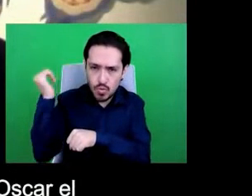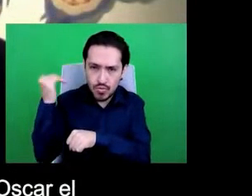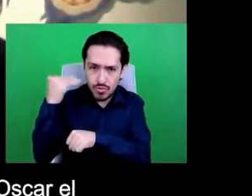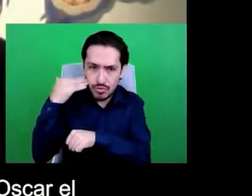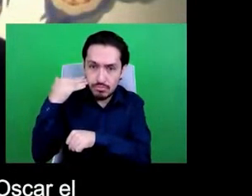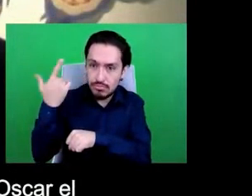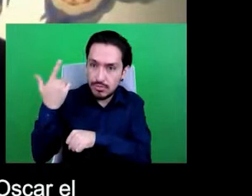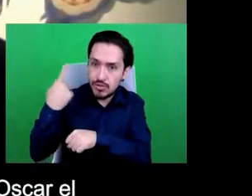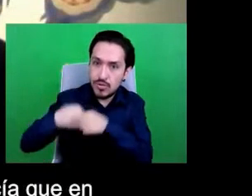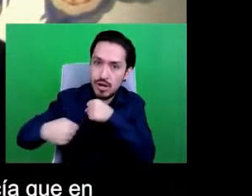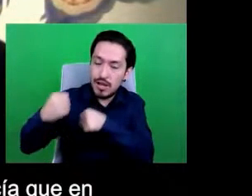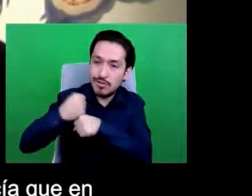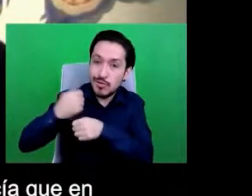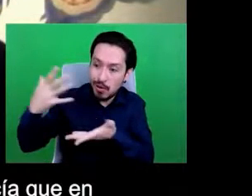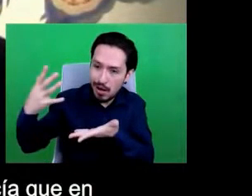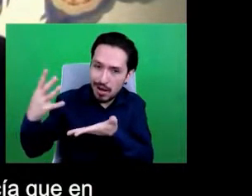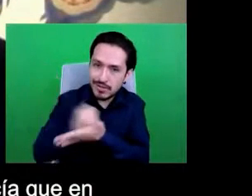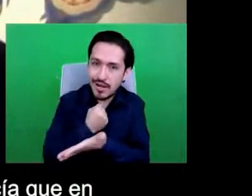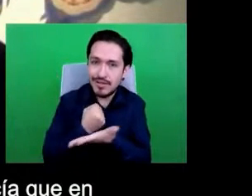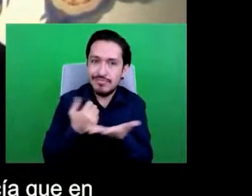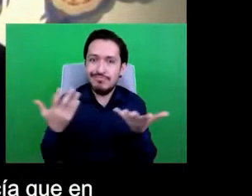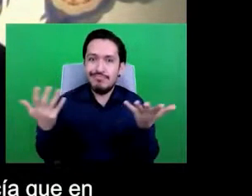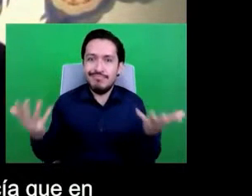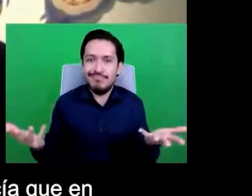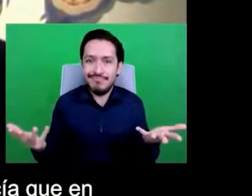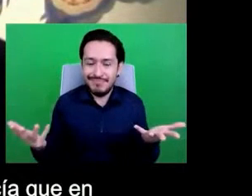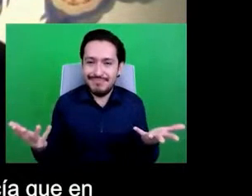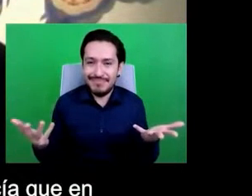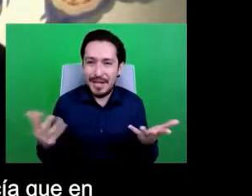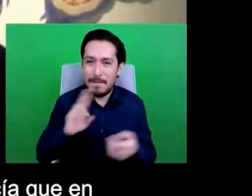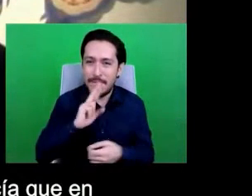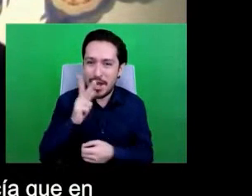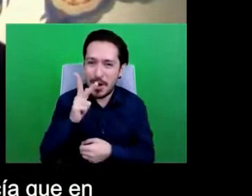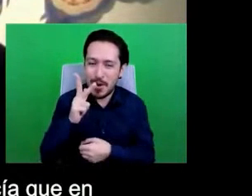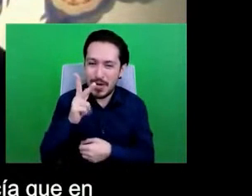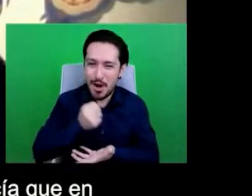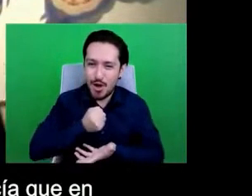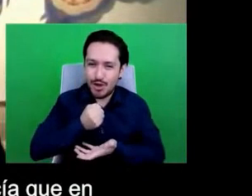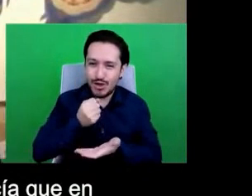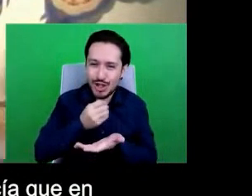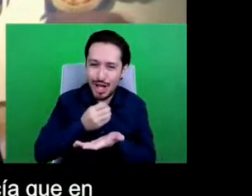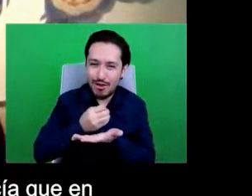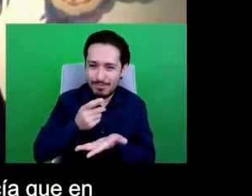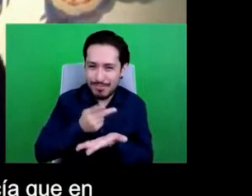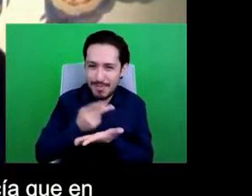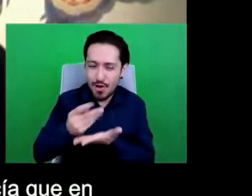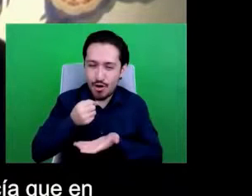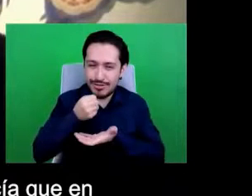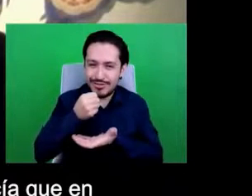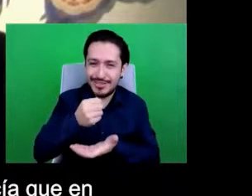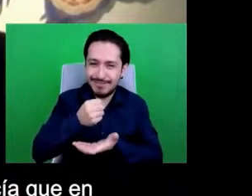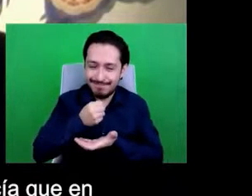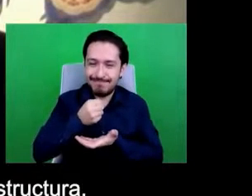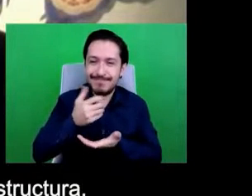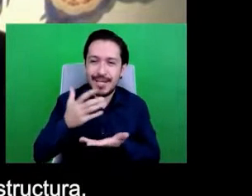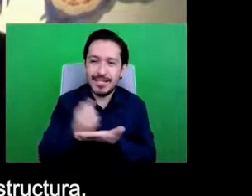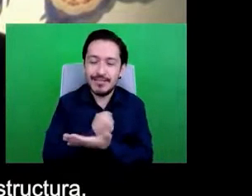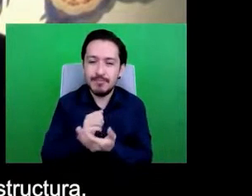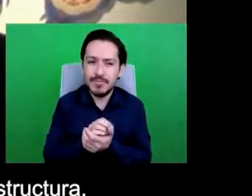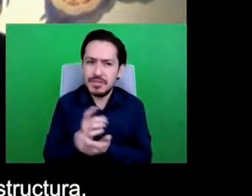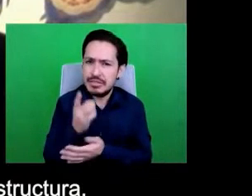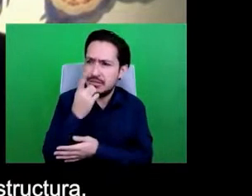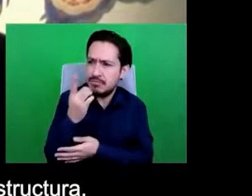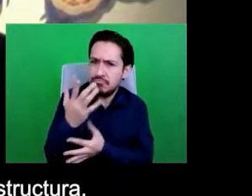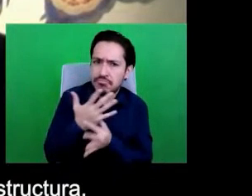año pasado. Y bueno, al principio había mucha oposición y se decía que en Corea se necesitaba pues